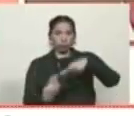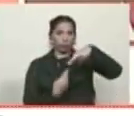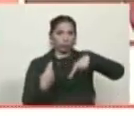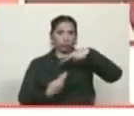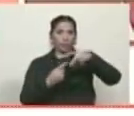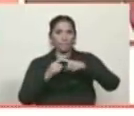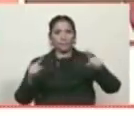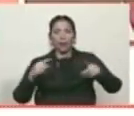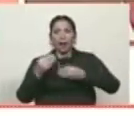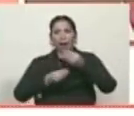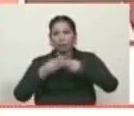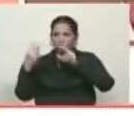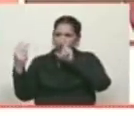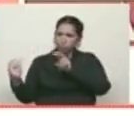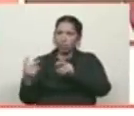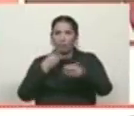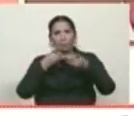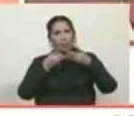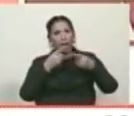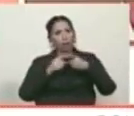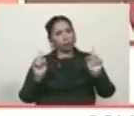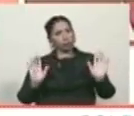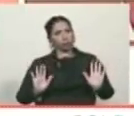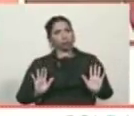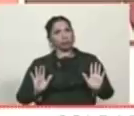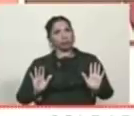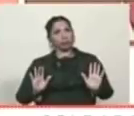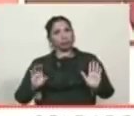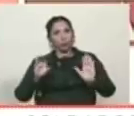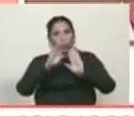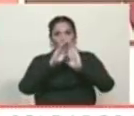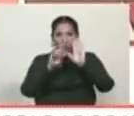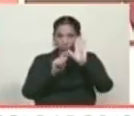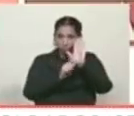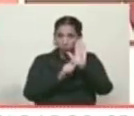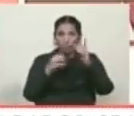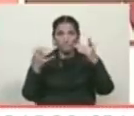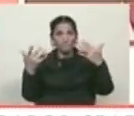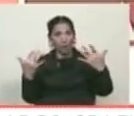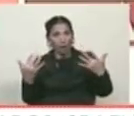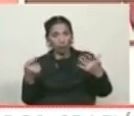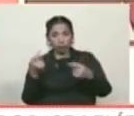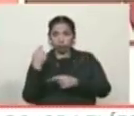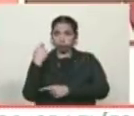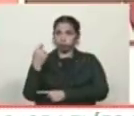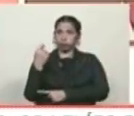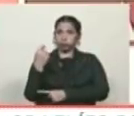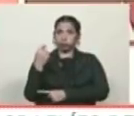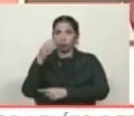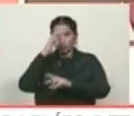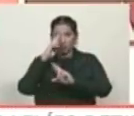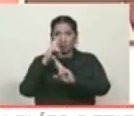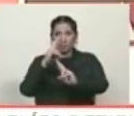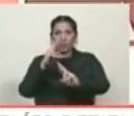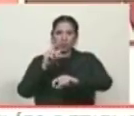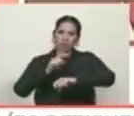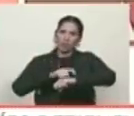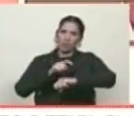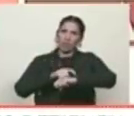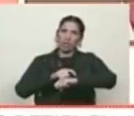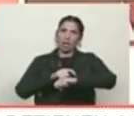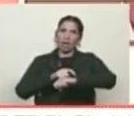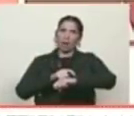para propiciar el diálogo. Un diálogo con la Constitución en la mano, un diálogo que respete los tiempos establecidos